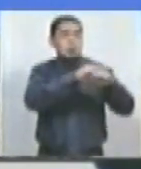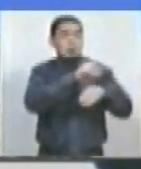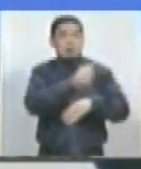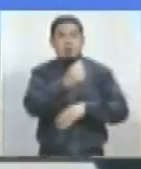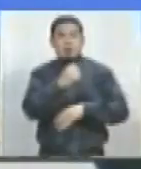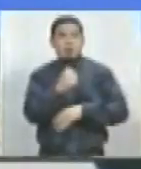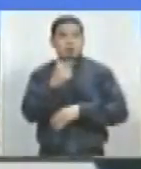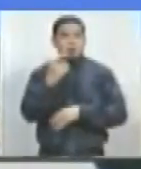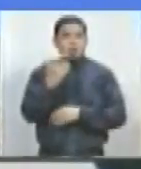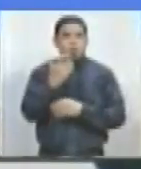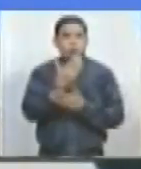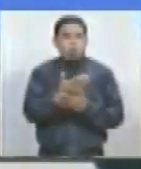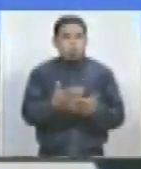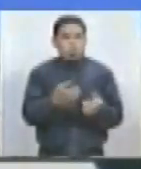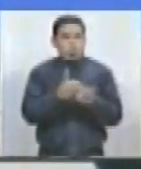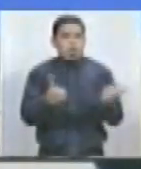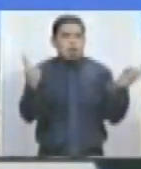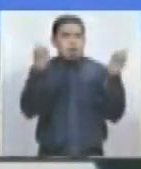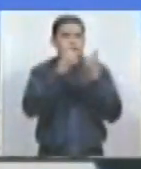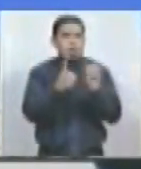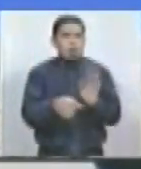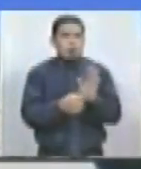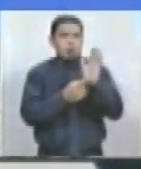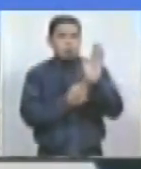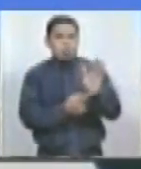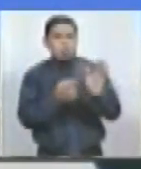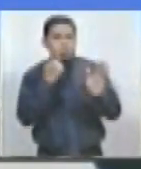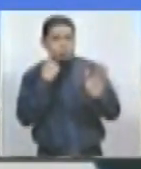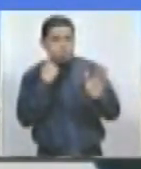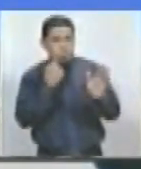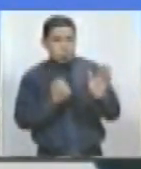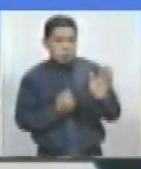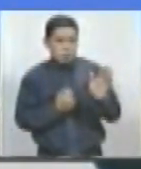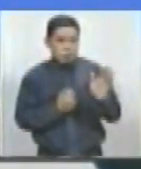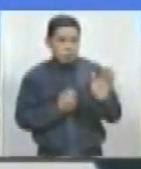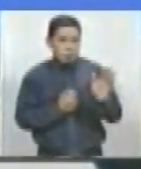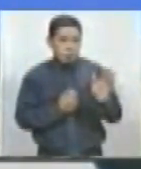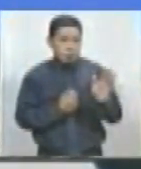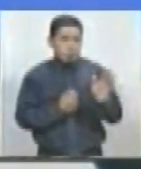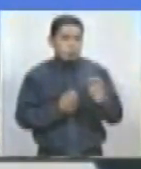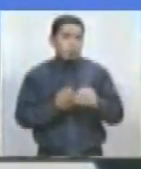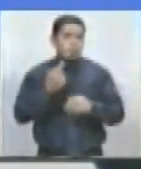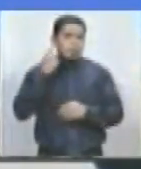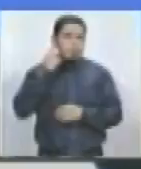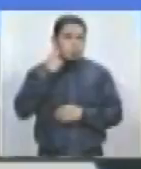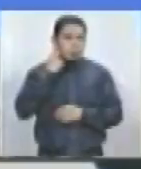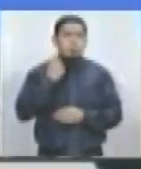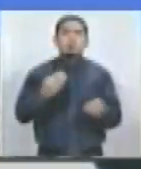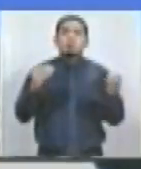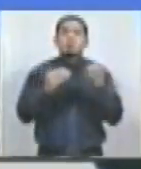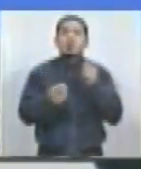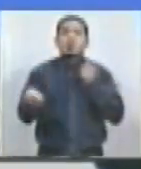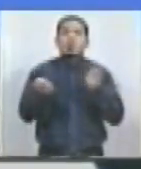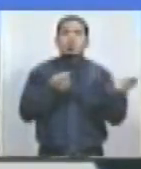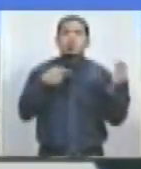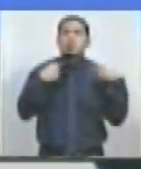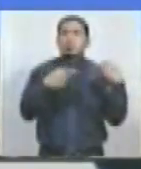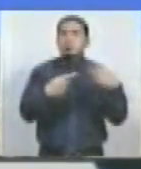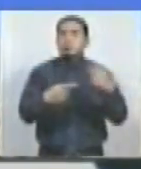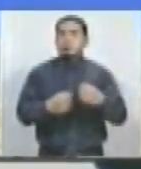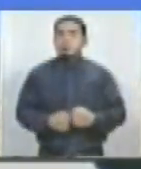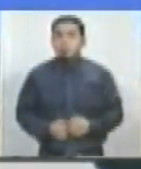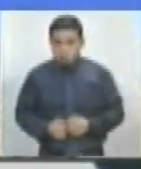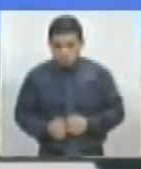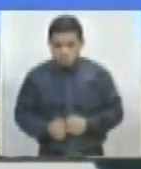registrar y hacer el encargo de domicilio para que tenga visitas y patrullajes más frecuentes.